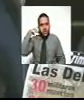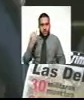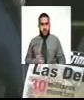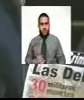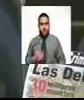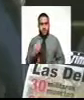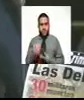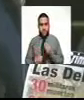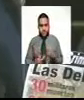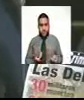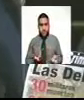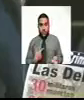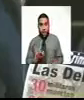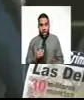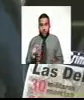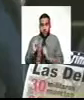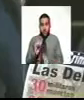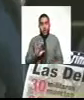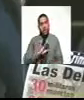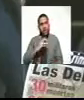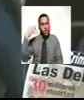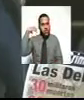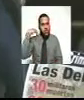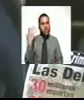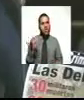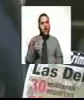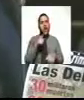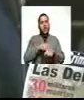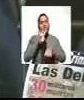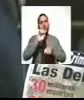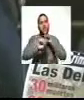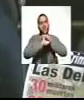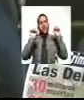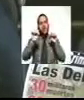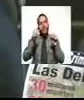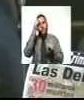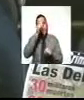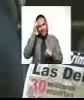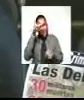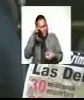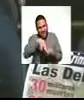Cuando eran las 9 de la mañana del día domingo electoral,